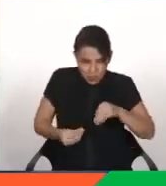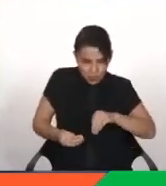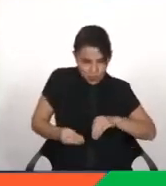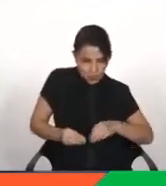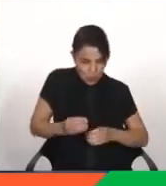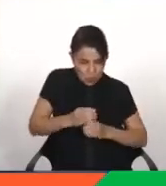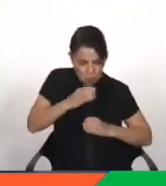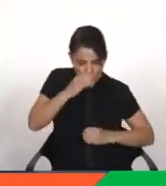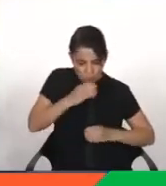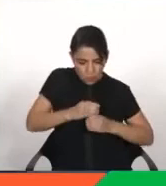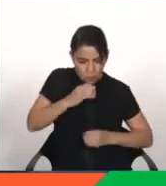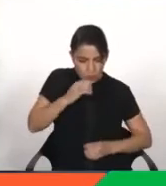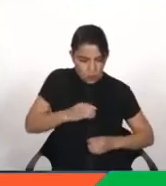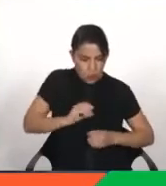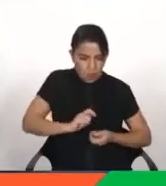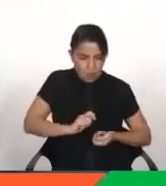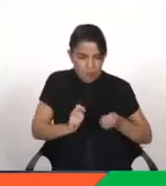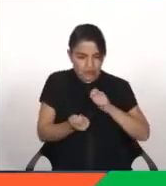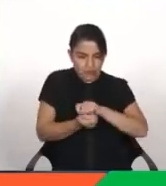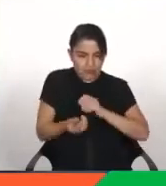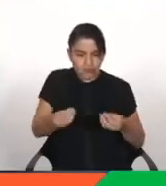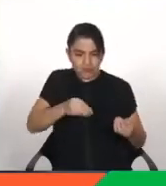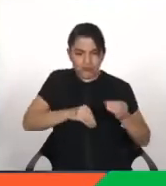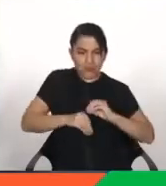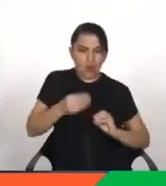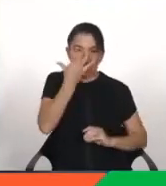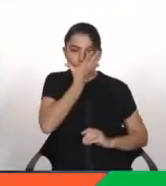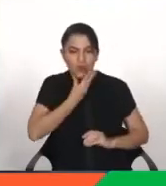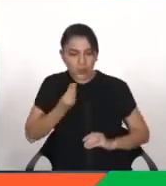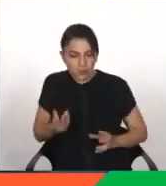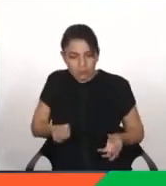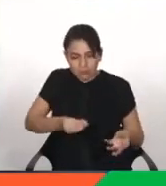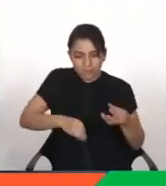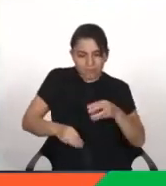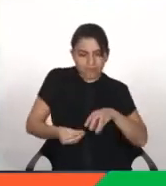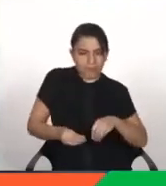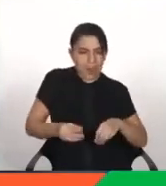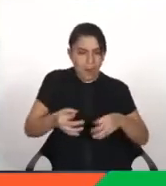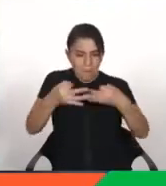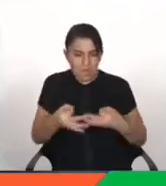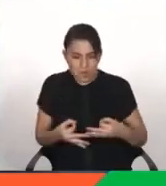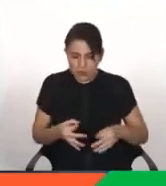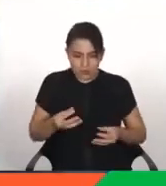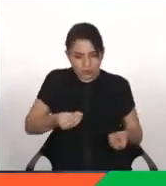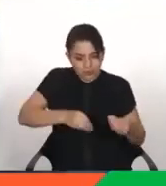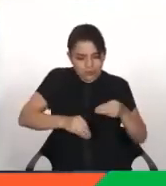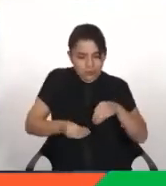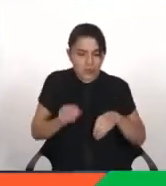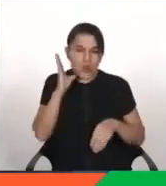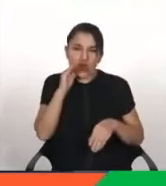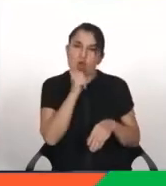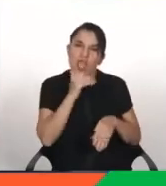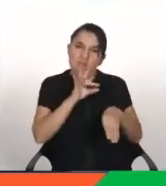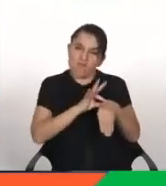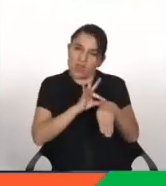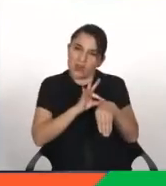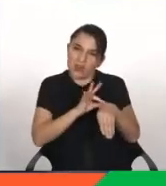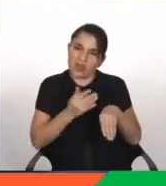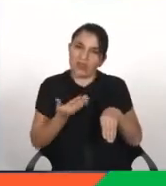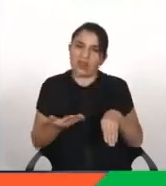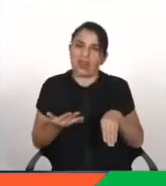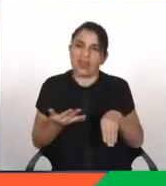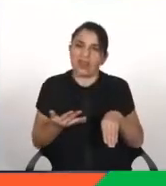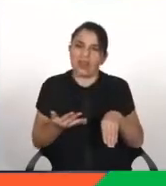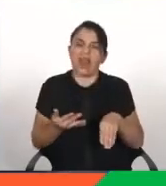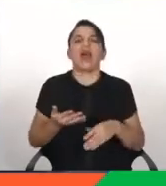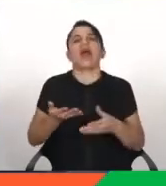que sea guapo, guapa, tenga estos ojos de este color, no sé qué, todo esto, ¿no? Claro, esto aquí es donde entran todos los